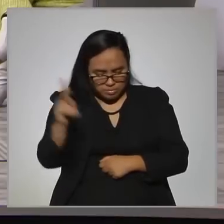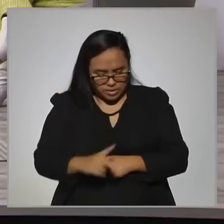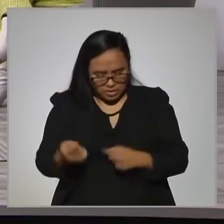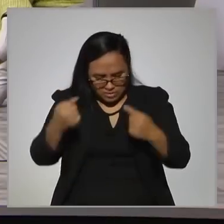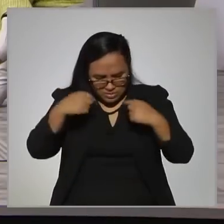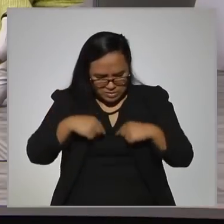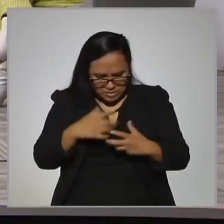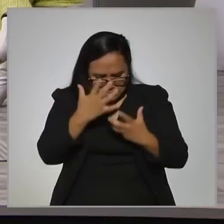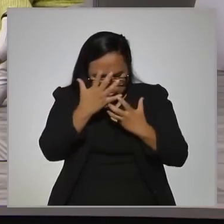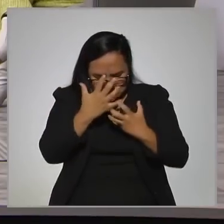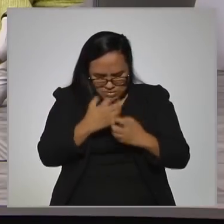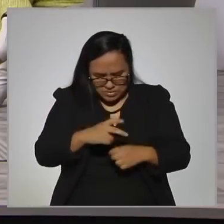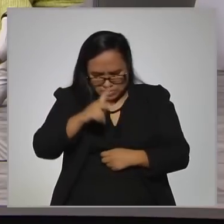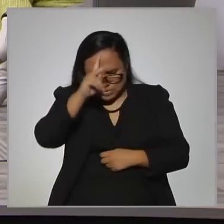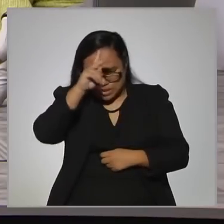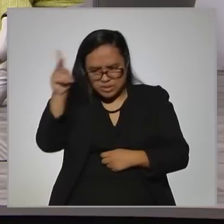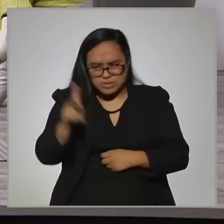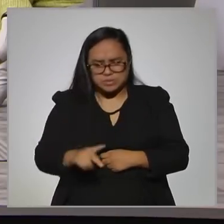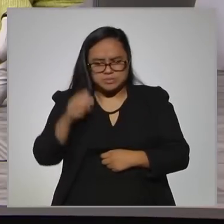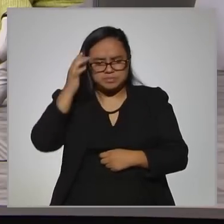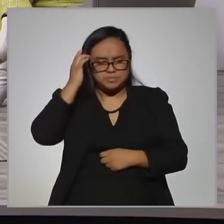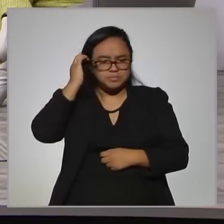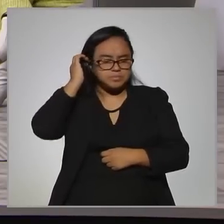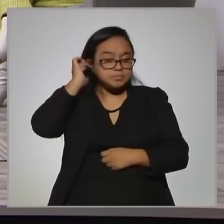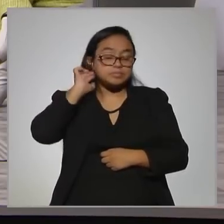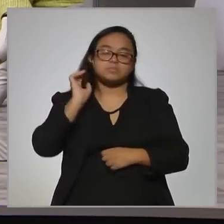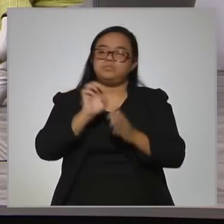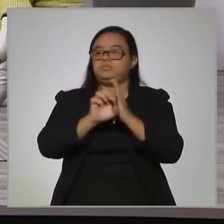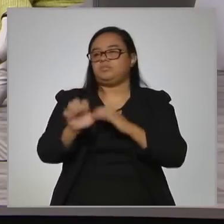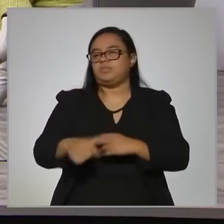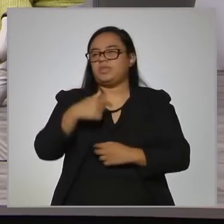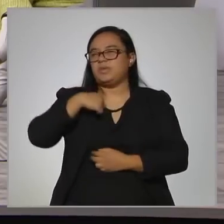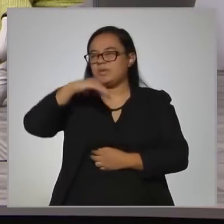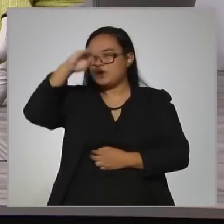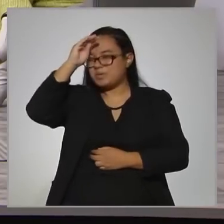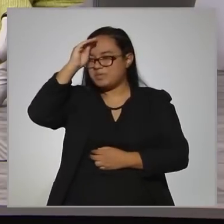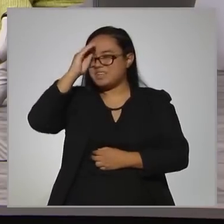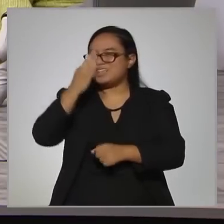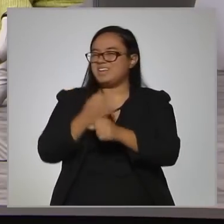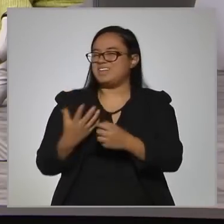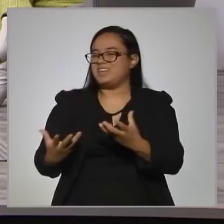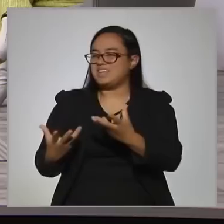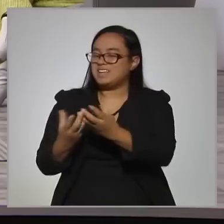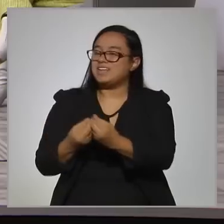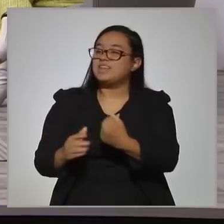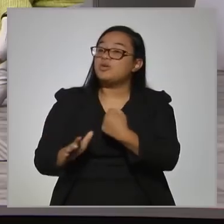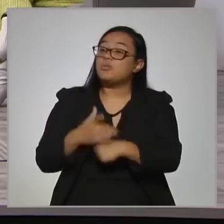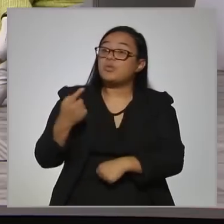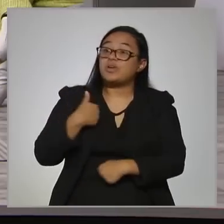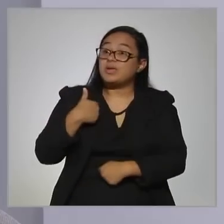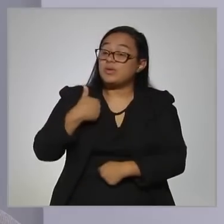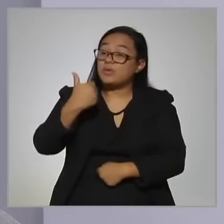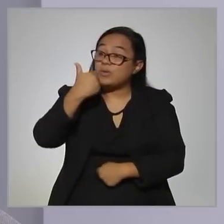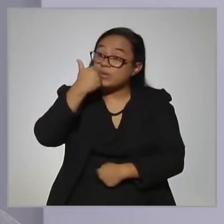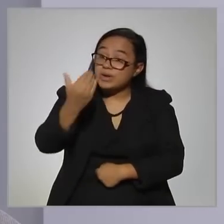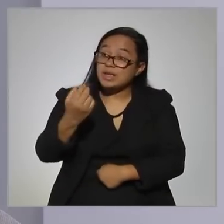sentir más triste de lo que igual yo pensaría que estoy en ese momento porque tengo el afán de cumplir